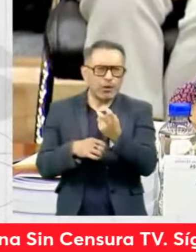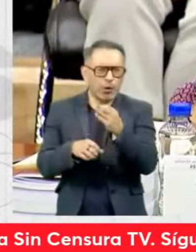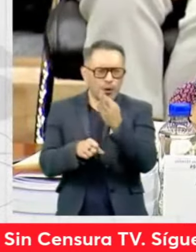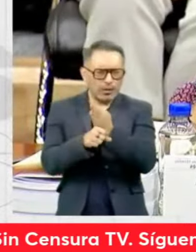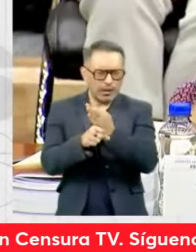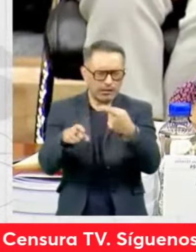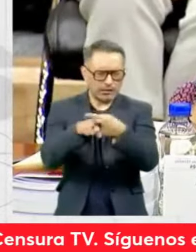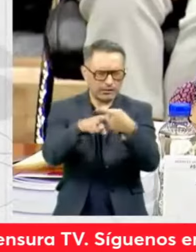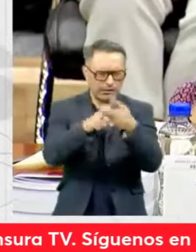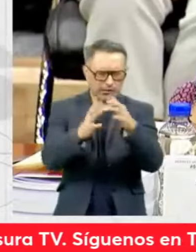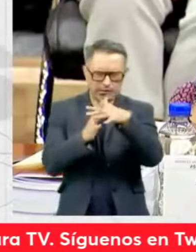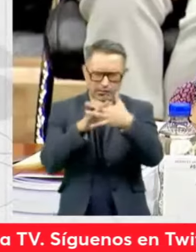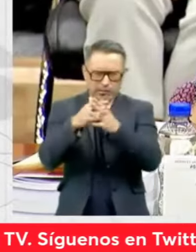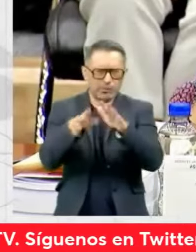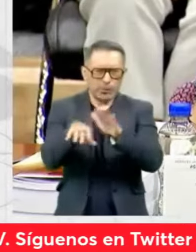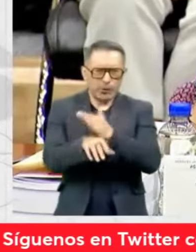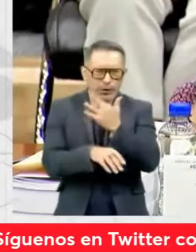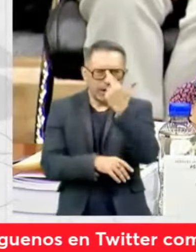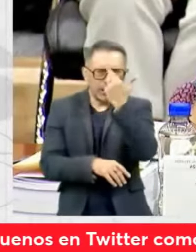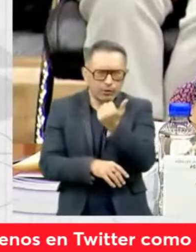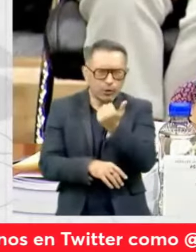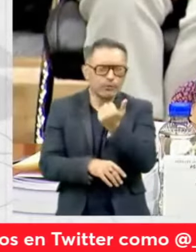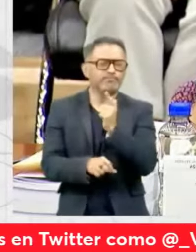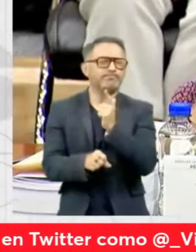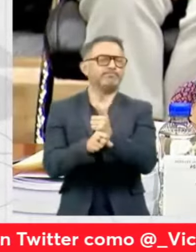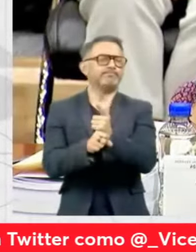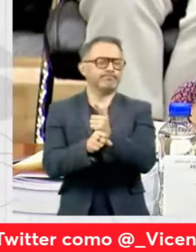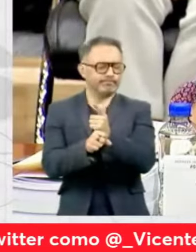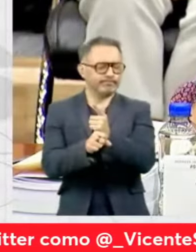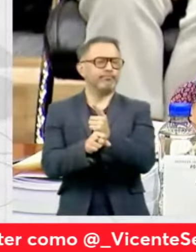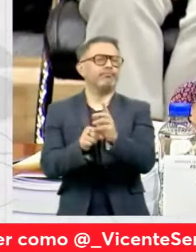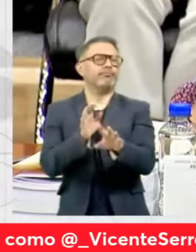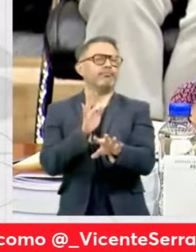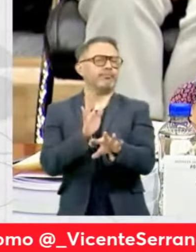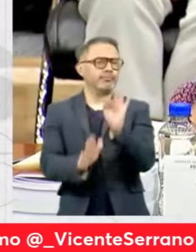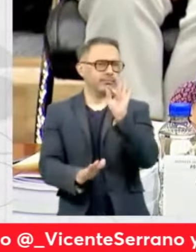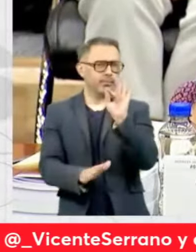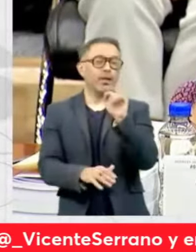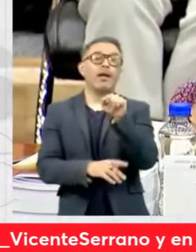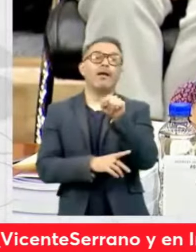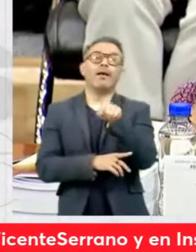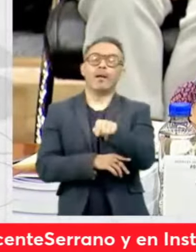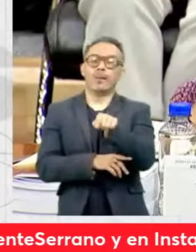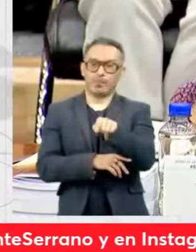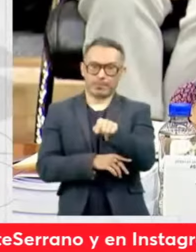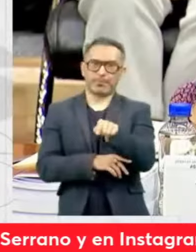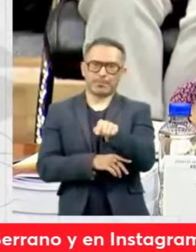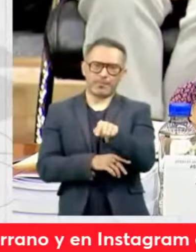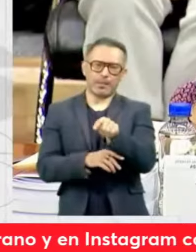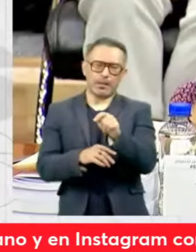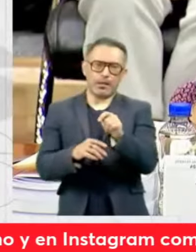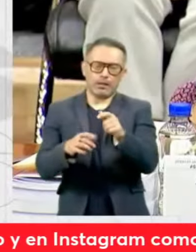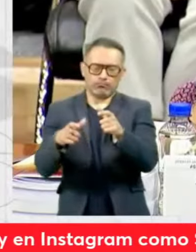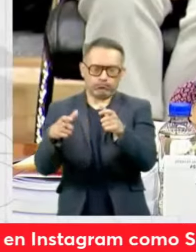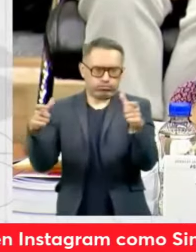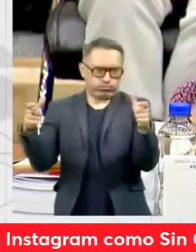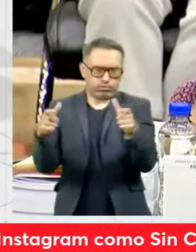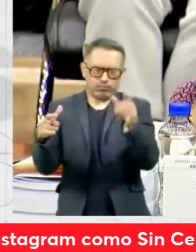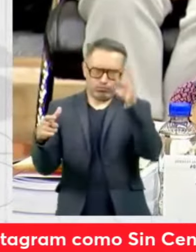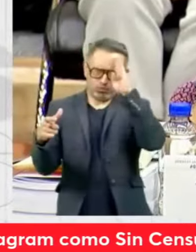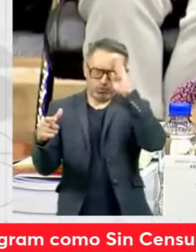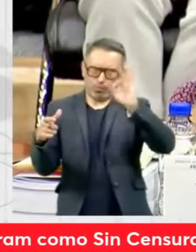distorsiones, encontrando que el elemento generador de esas desproporciones